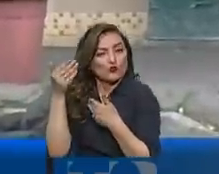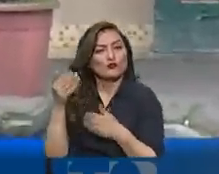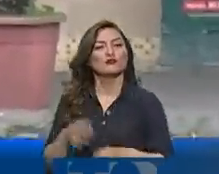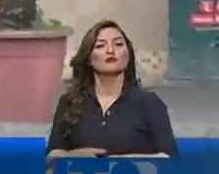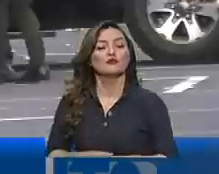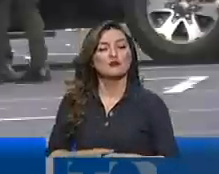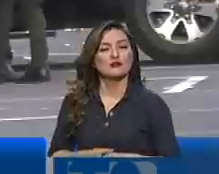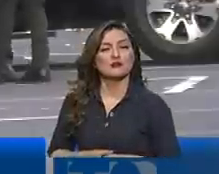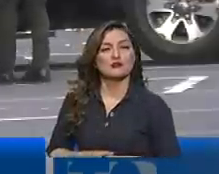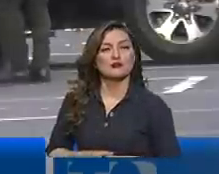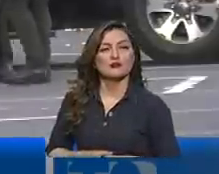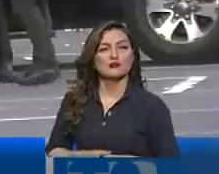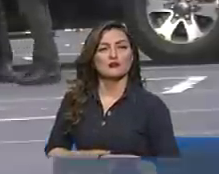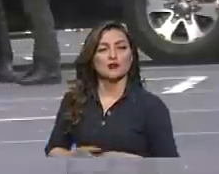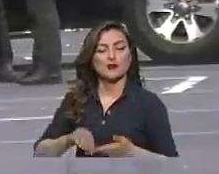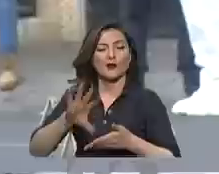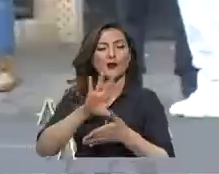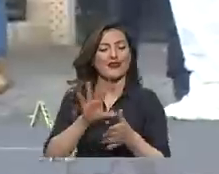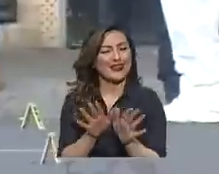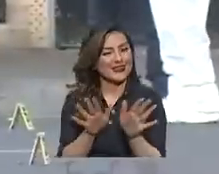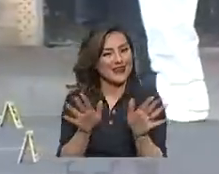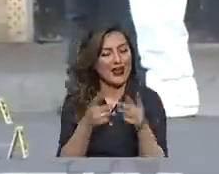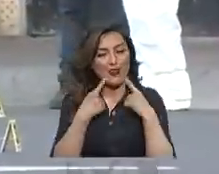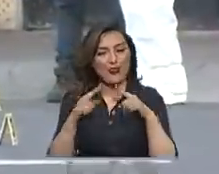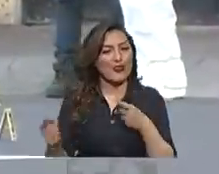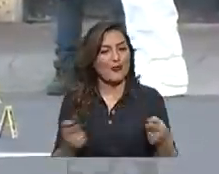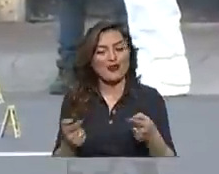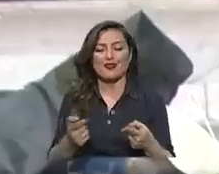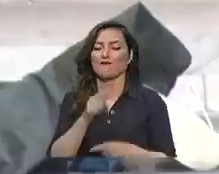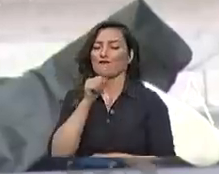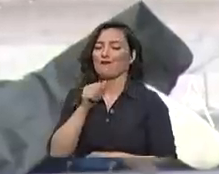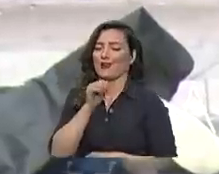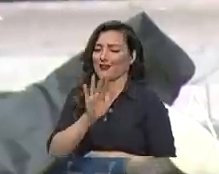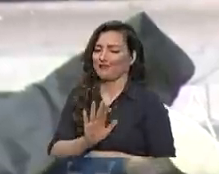estos aún no llegan al Pleno para su debate. En Quito, Andrea Samaniego, 24 horas.